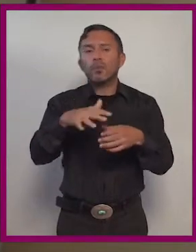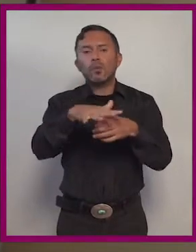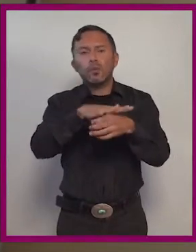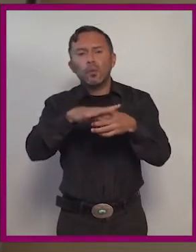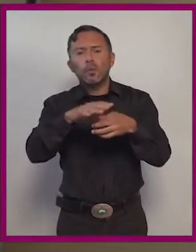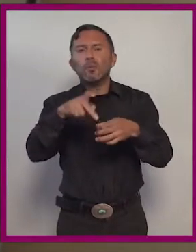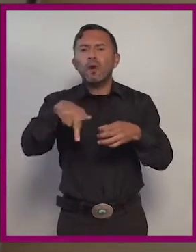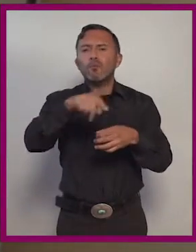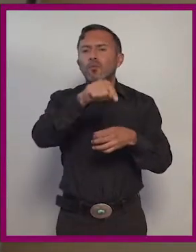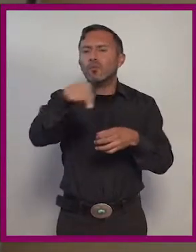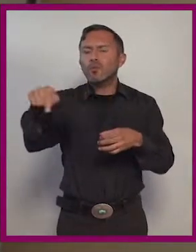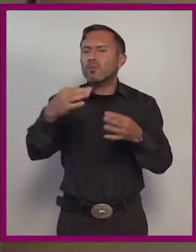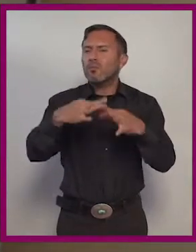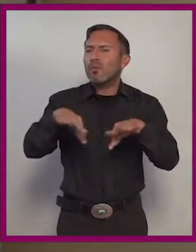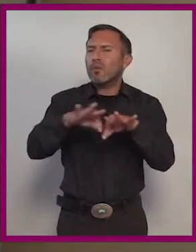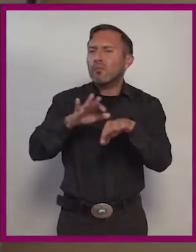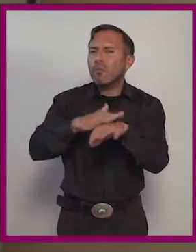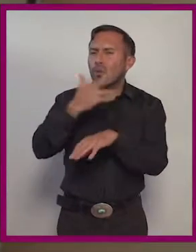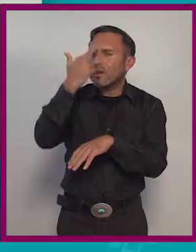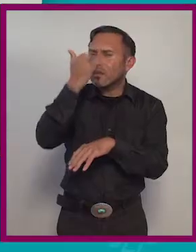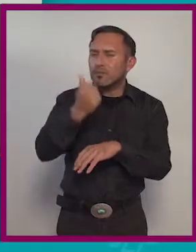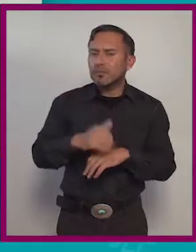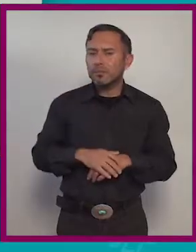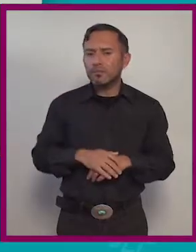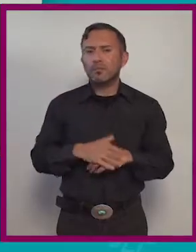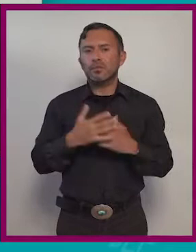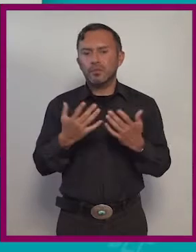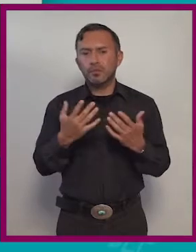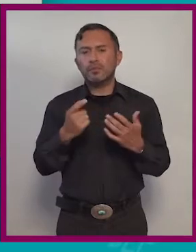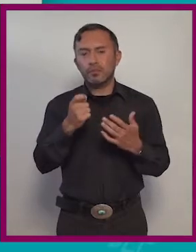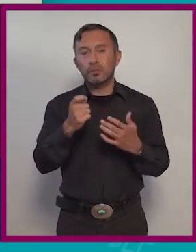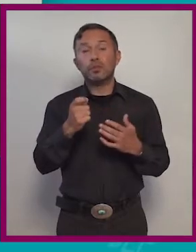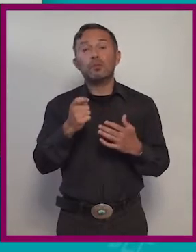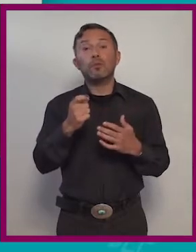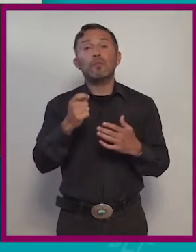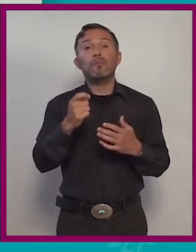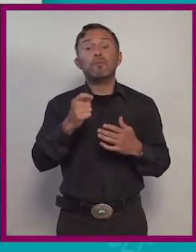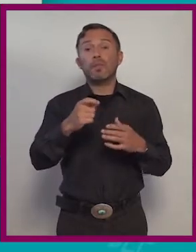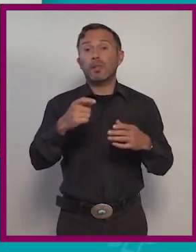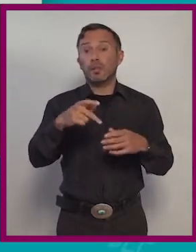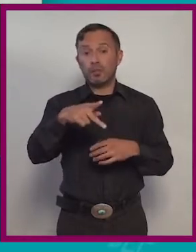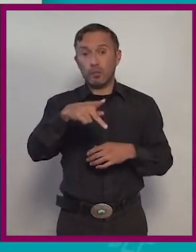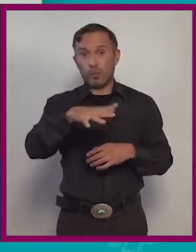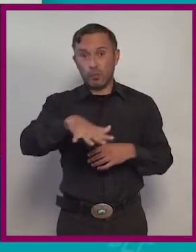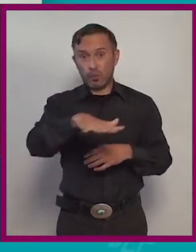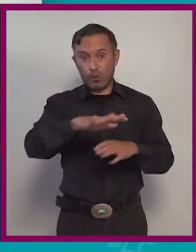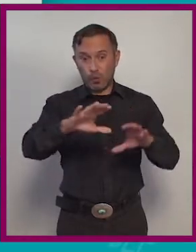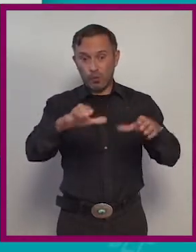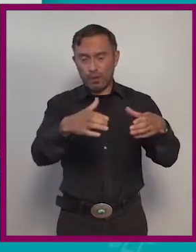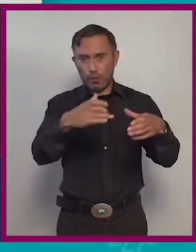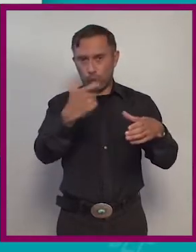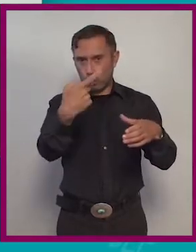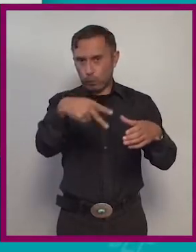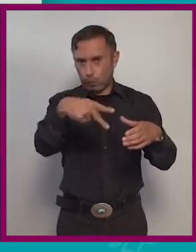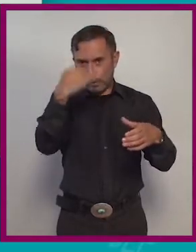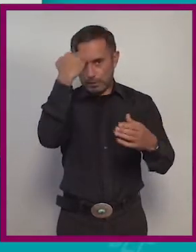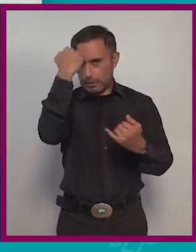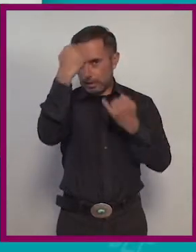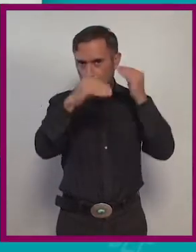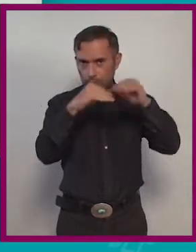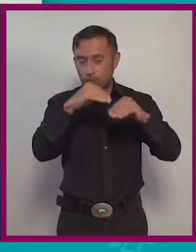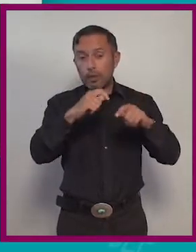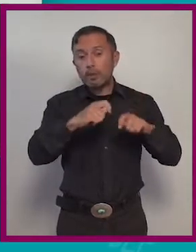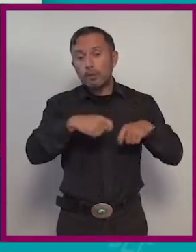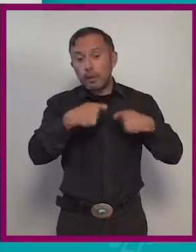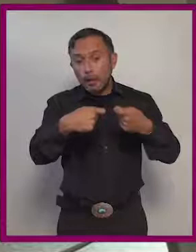para el mundo? Todo aquello que sea una creación del intelecto de nuestras comunidades y que esté basado en la tradición es lo